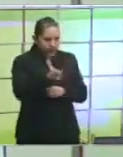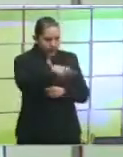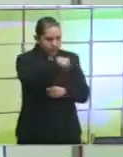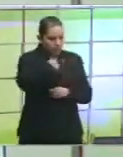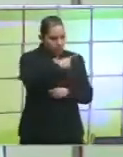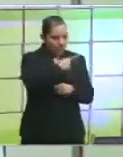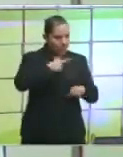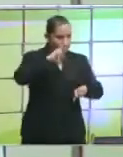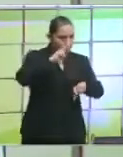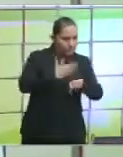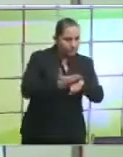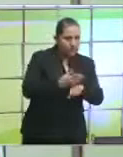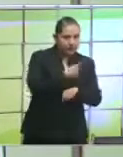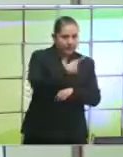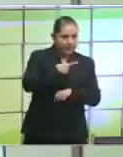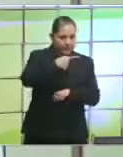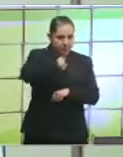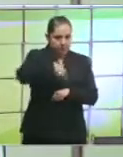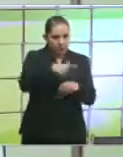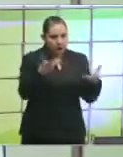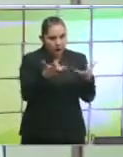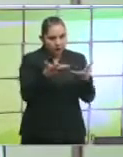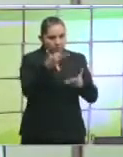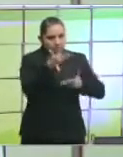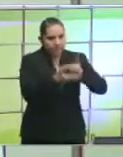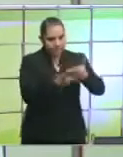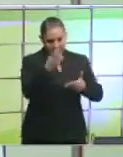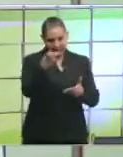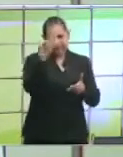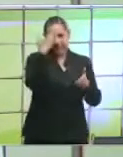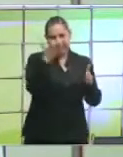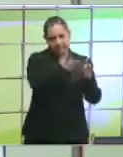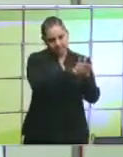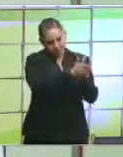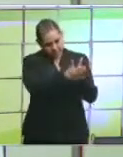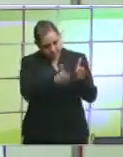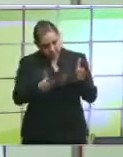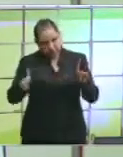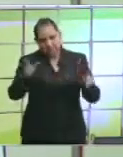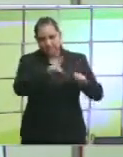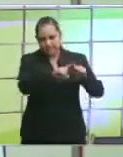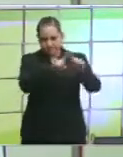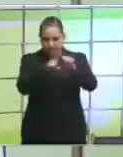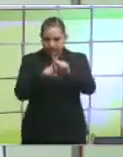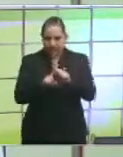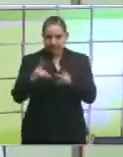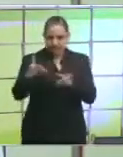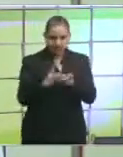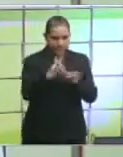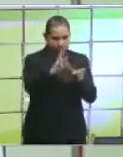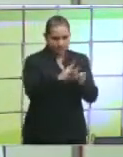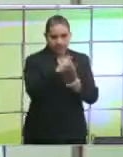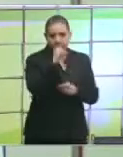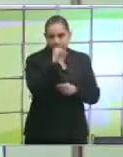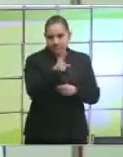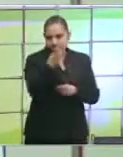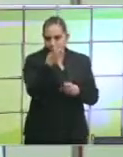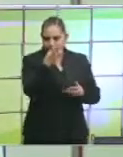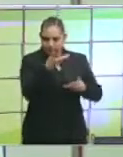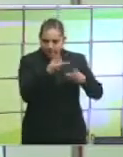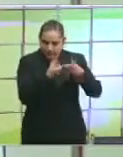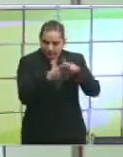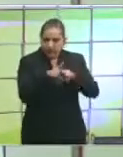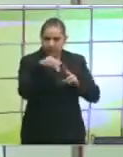agrede el skin fit una época muy importante cuando se sumaron a la de nabor ya todo lo que yo dije y entonces me parece que sí hubo un proceso